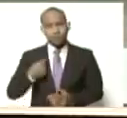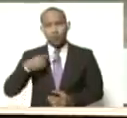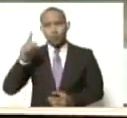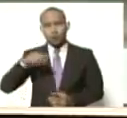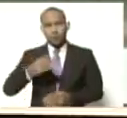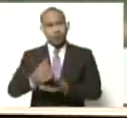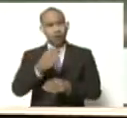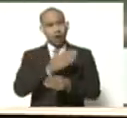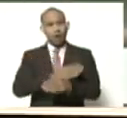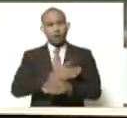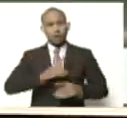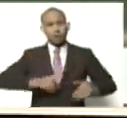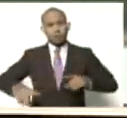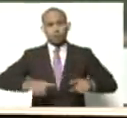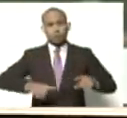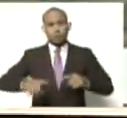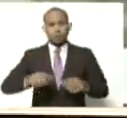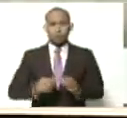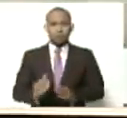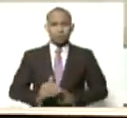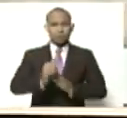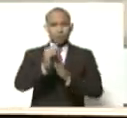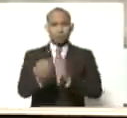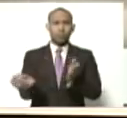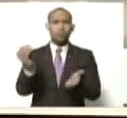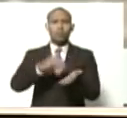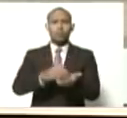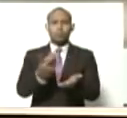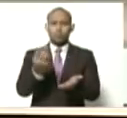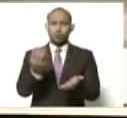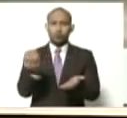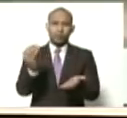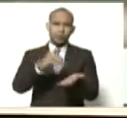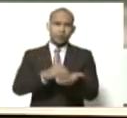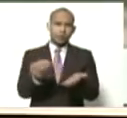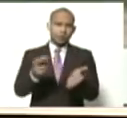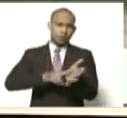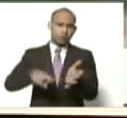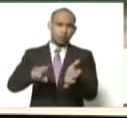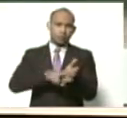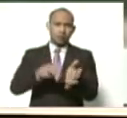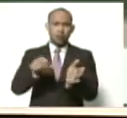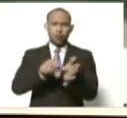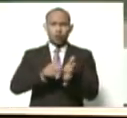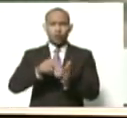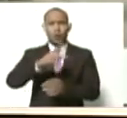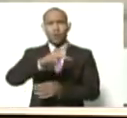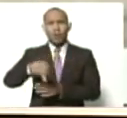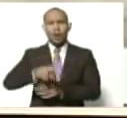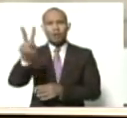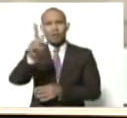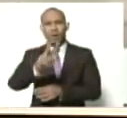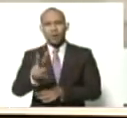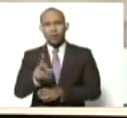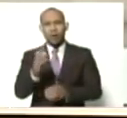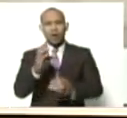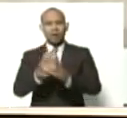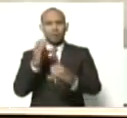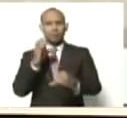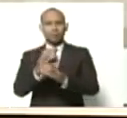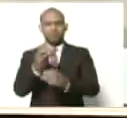delegado, electo y reelecto varias veces, de la estación Plaza Venezuela, de Metrobús.